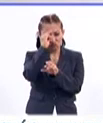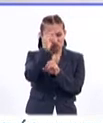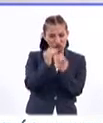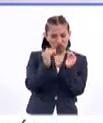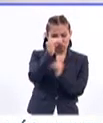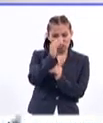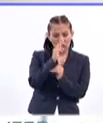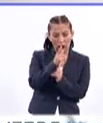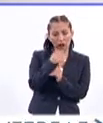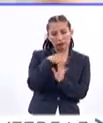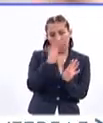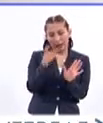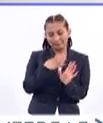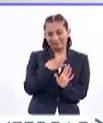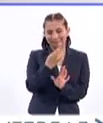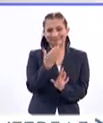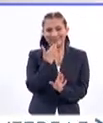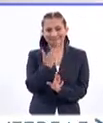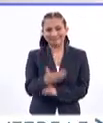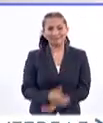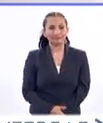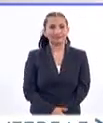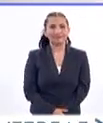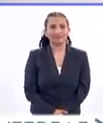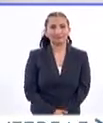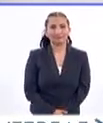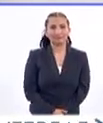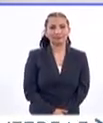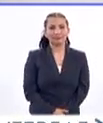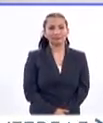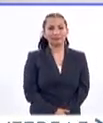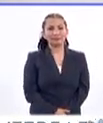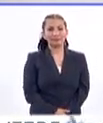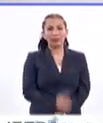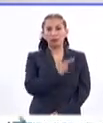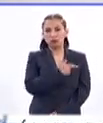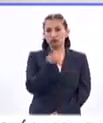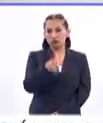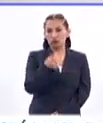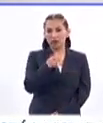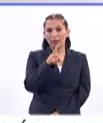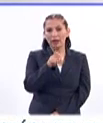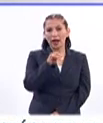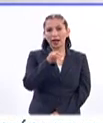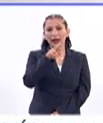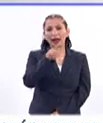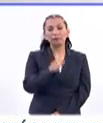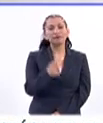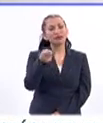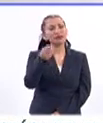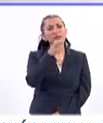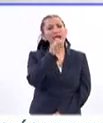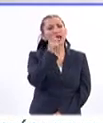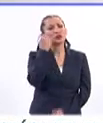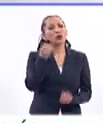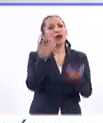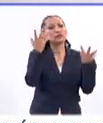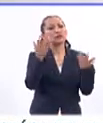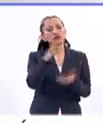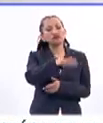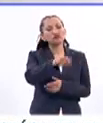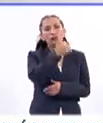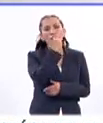capacitados, entonces pues fui una de las afortunadas en las que pasé. Me da mucho gusto saludarte, Daira. ¿Este tipo de becas para